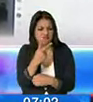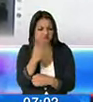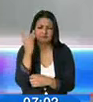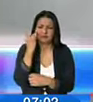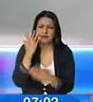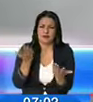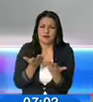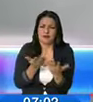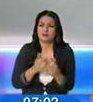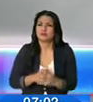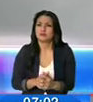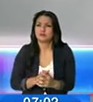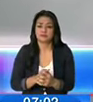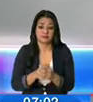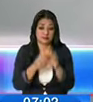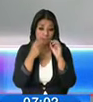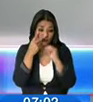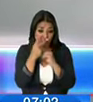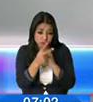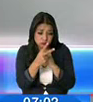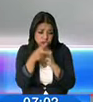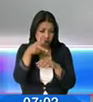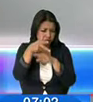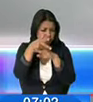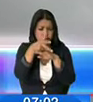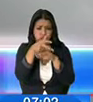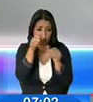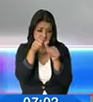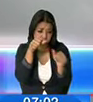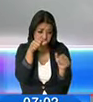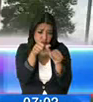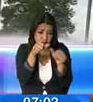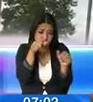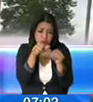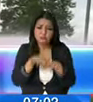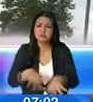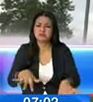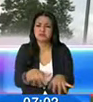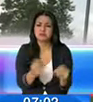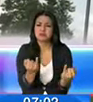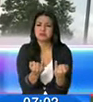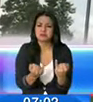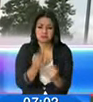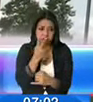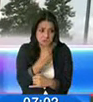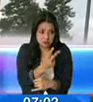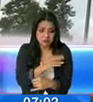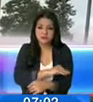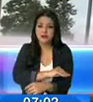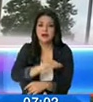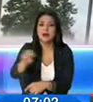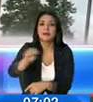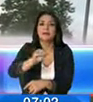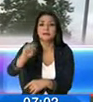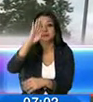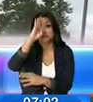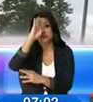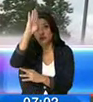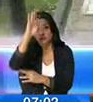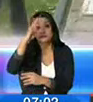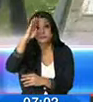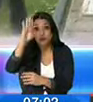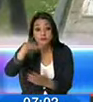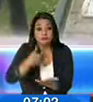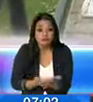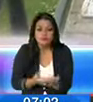hacer con la imagen y vio movimientos extraños en un espacio verde del hecho alertó a la policía preventiva los uniformados llegaron